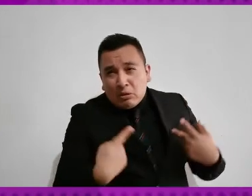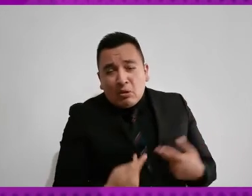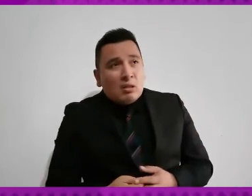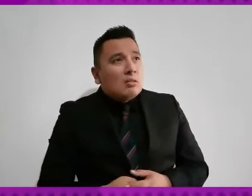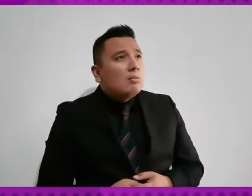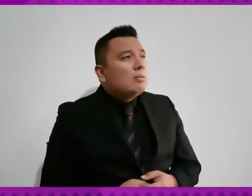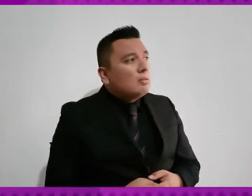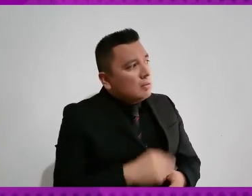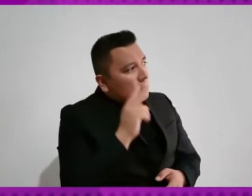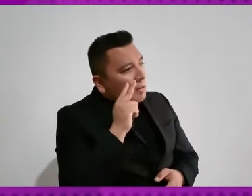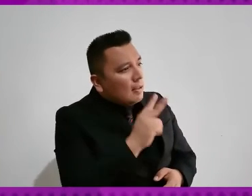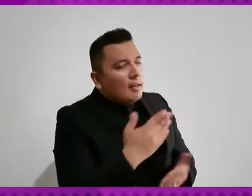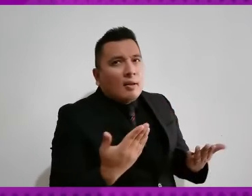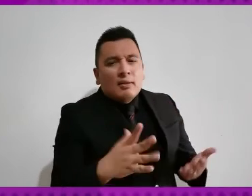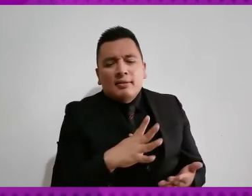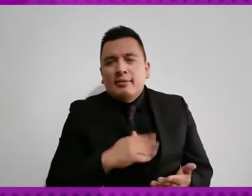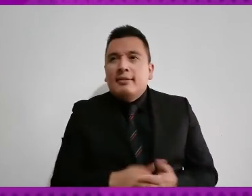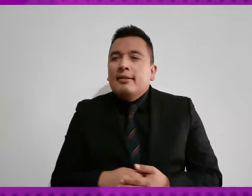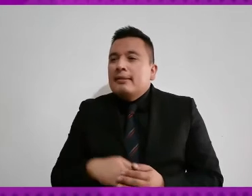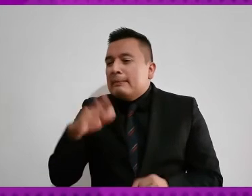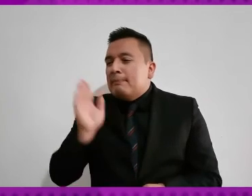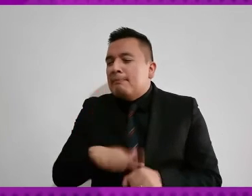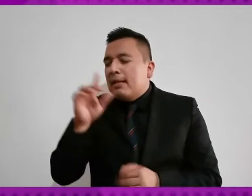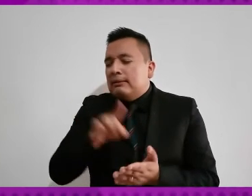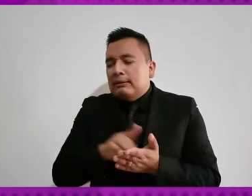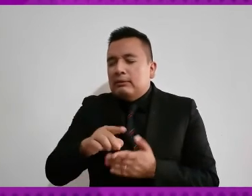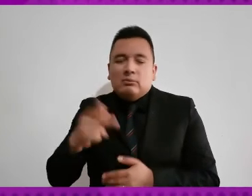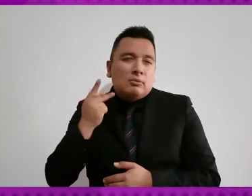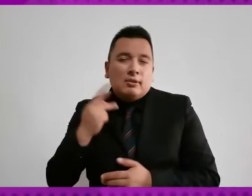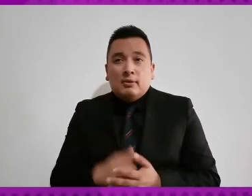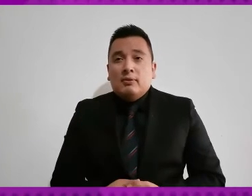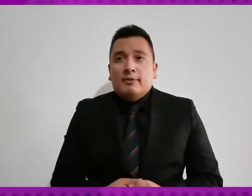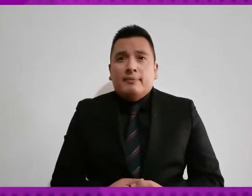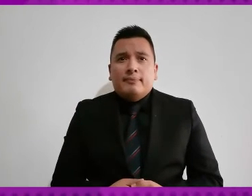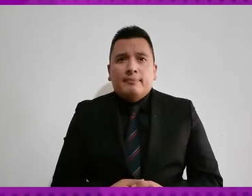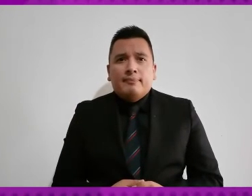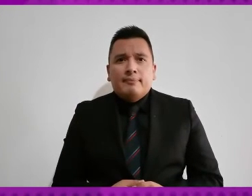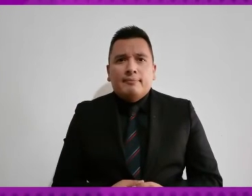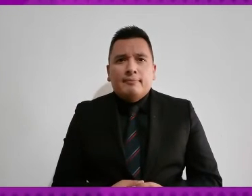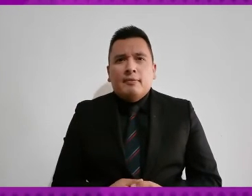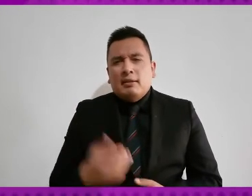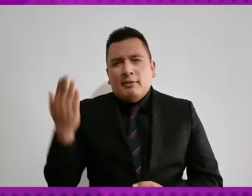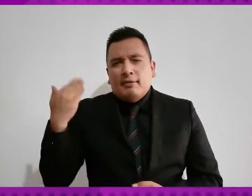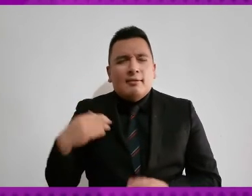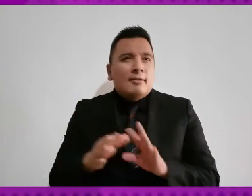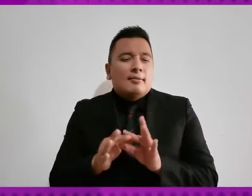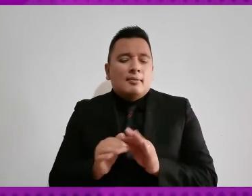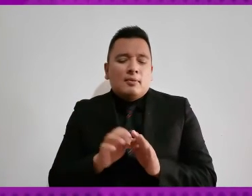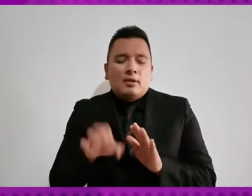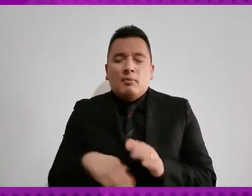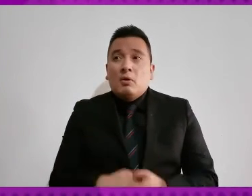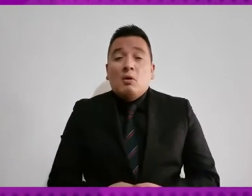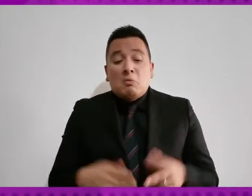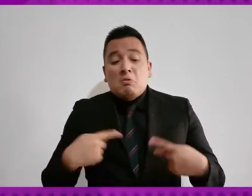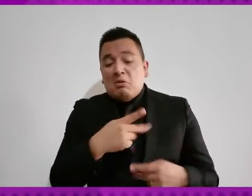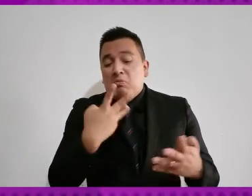hemos avanzado en expandir esos derechos políticos y lo seguiremos haciendo. Yo te mencionaba en el primer bloque el tema del voto